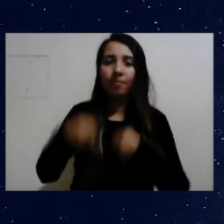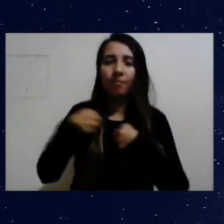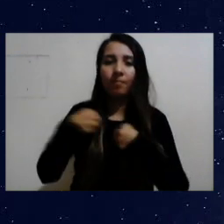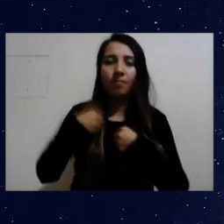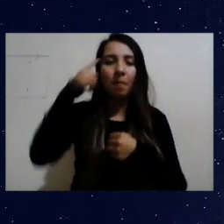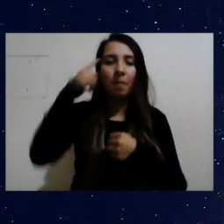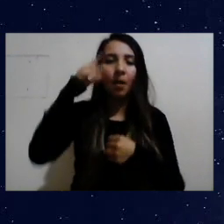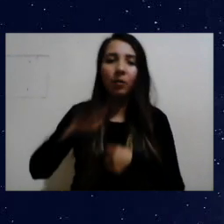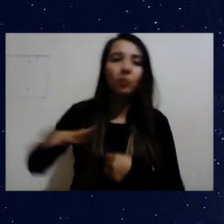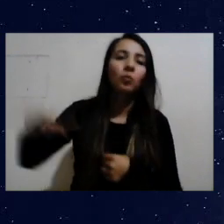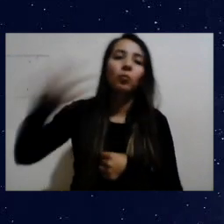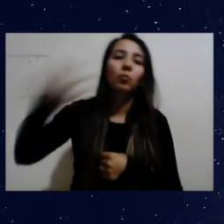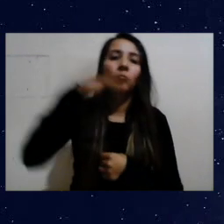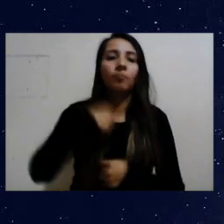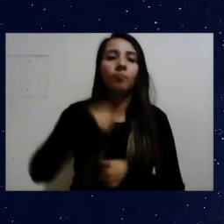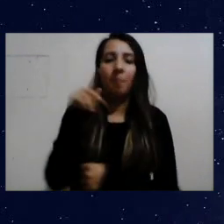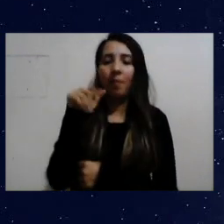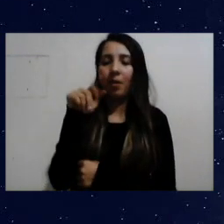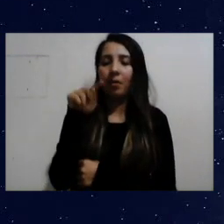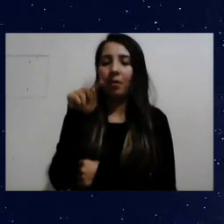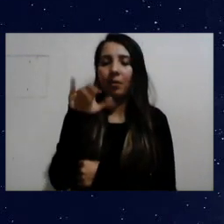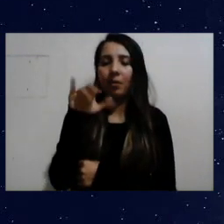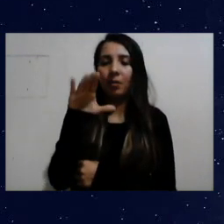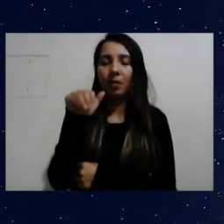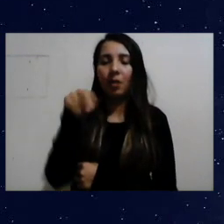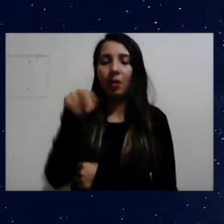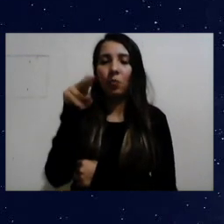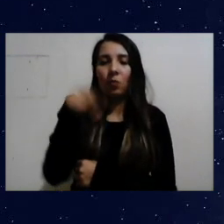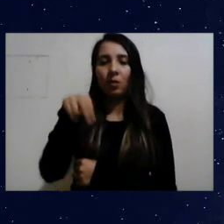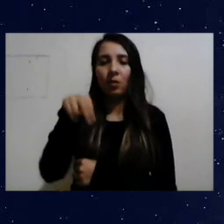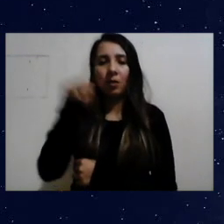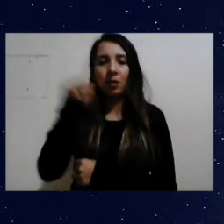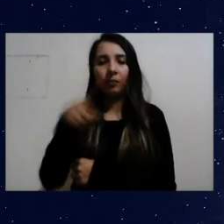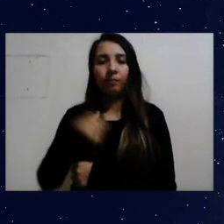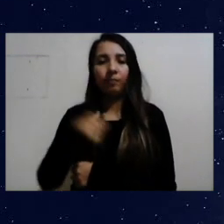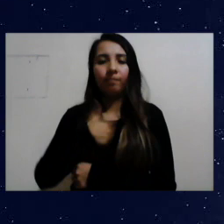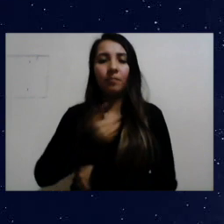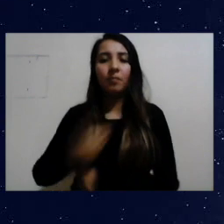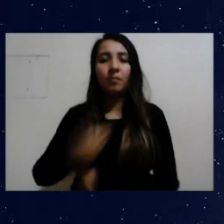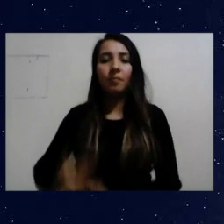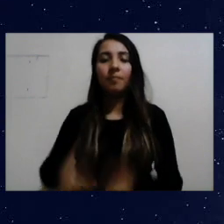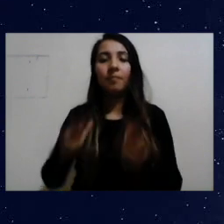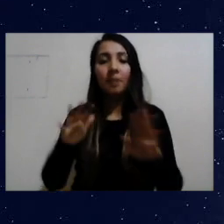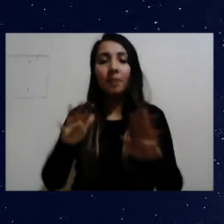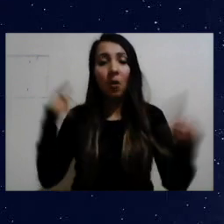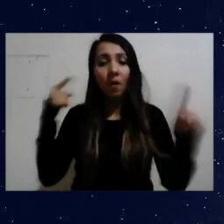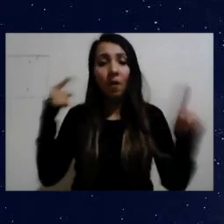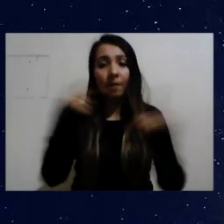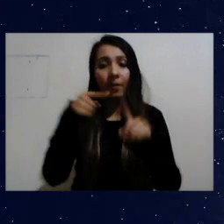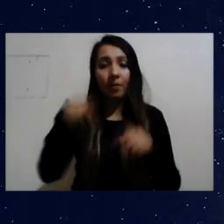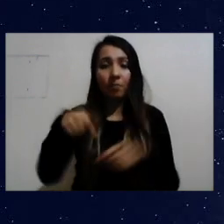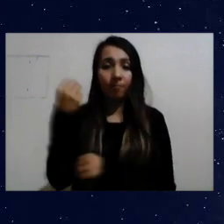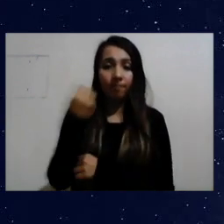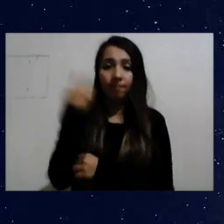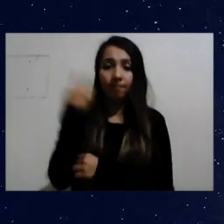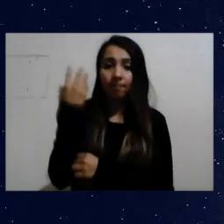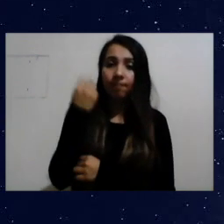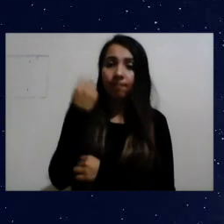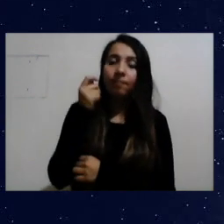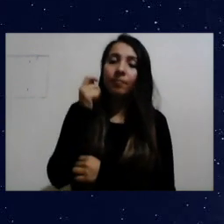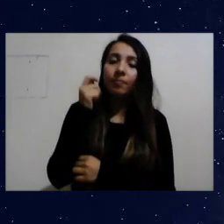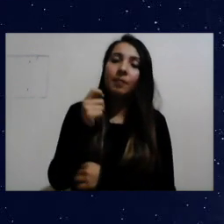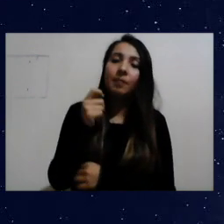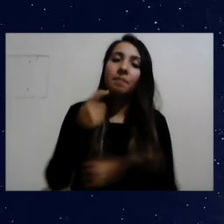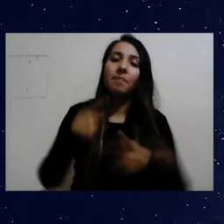de la Sociedad Mexicana de Astrobiología. Y bueno, el objetivo de estas charlas que estamos dando es dar a